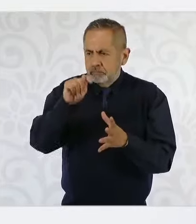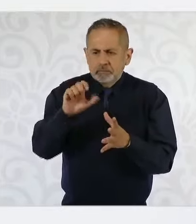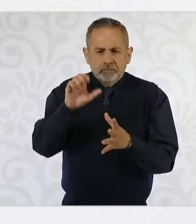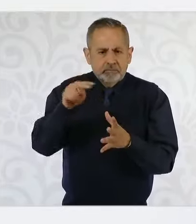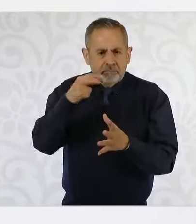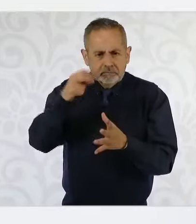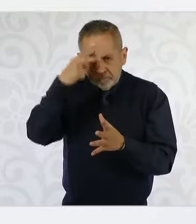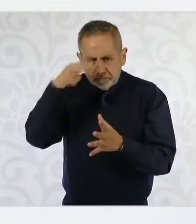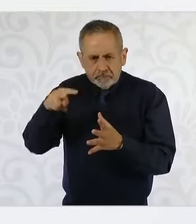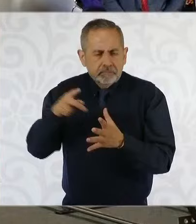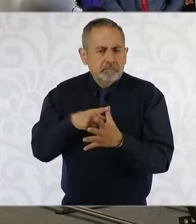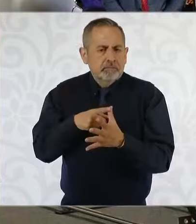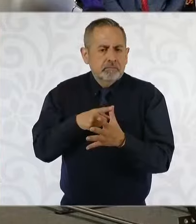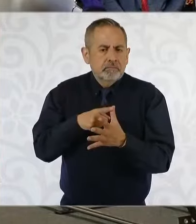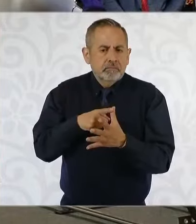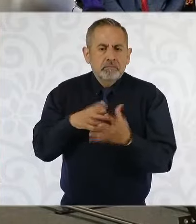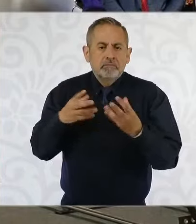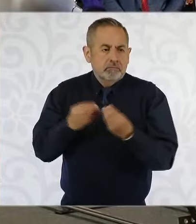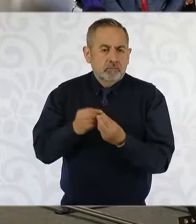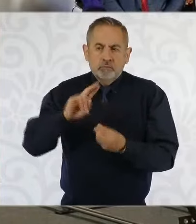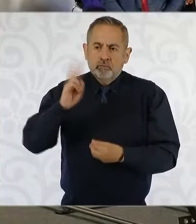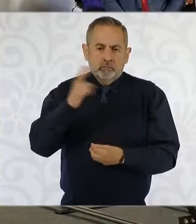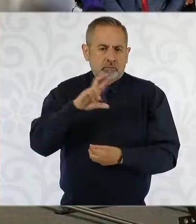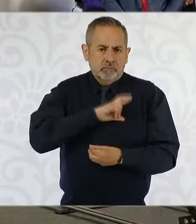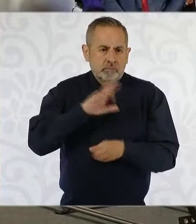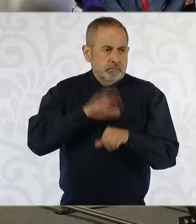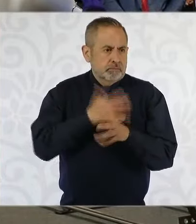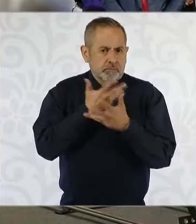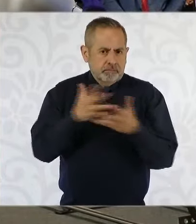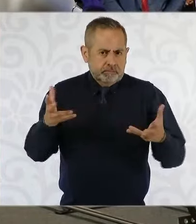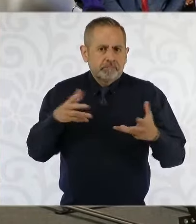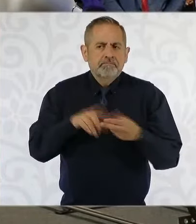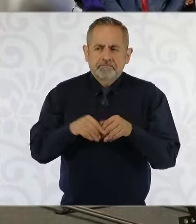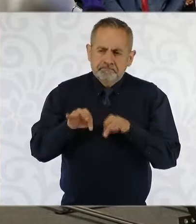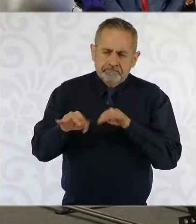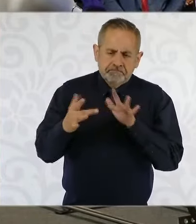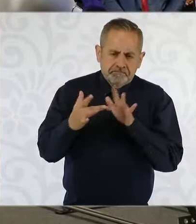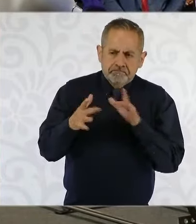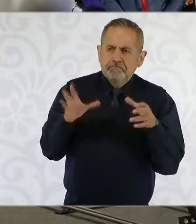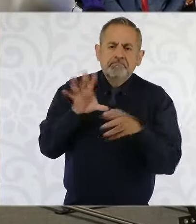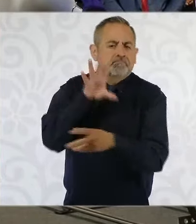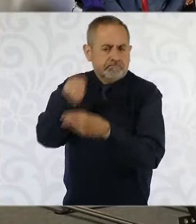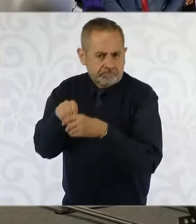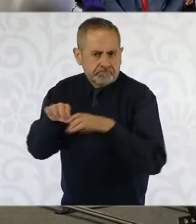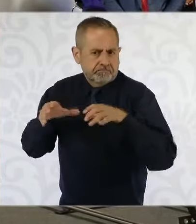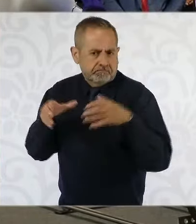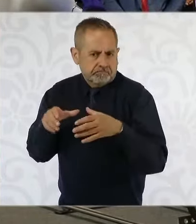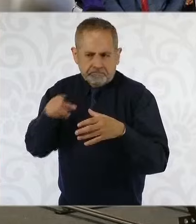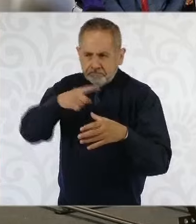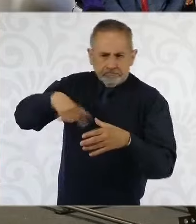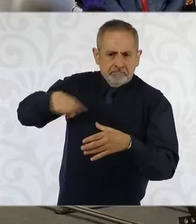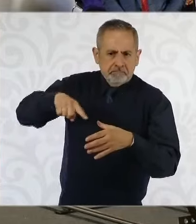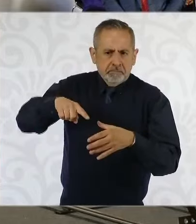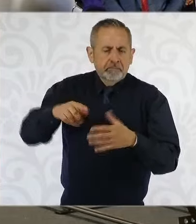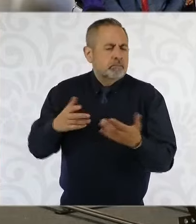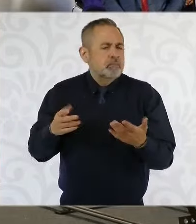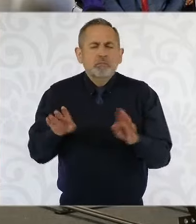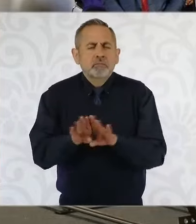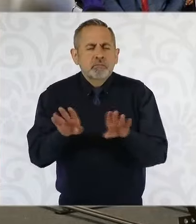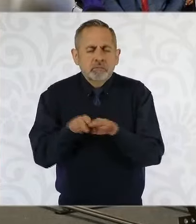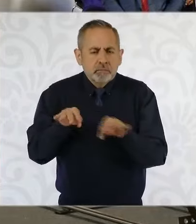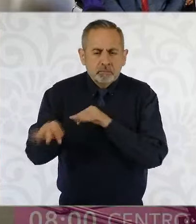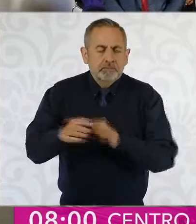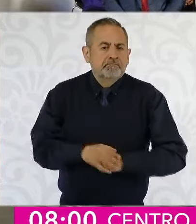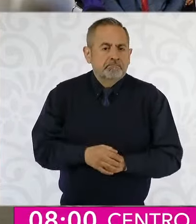pues la universidad privada más grande en México y con quienes además hemos trabajado mucho. ¿Cuál es la forma de operar? Pues estaremos